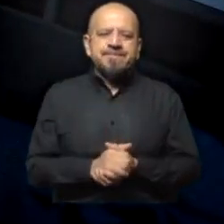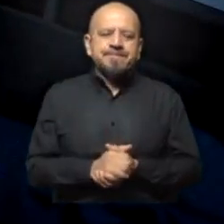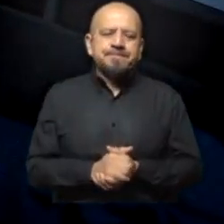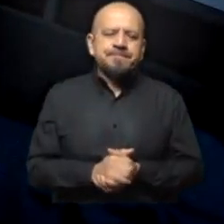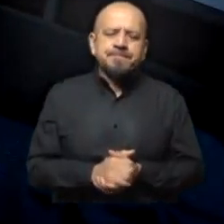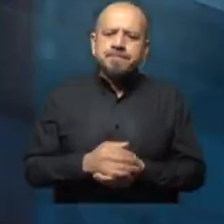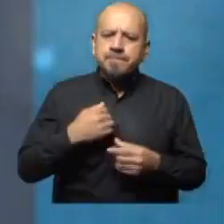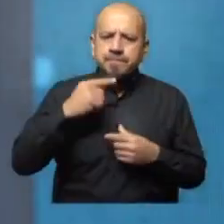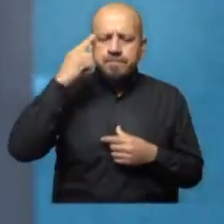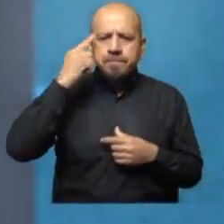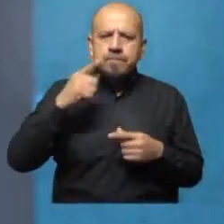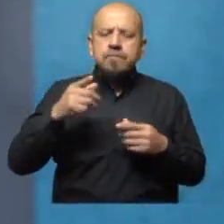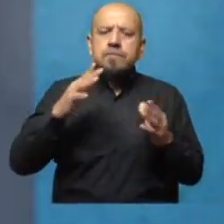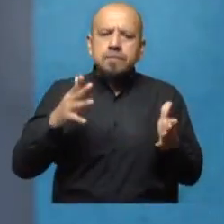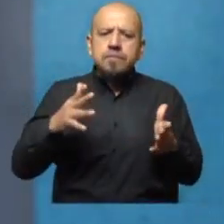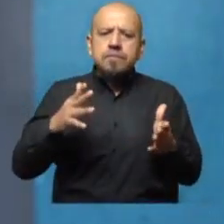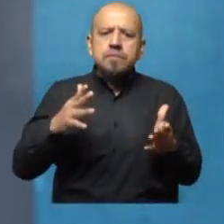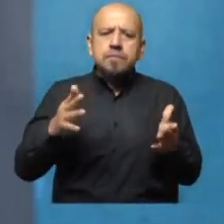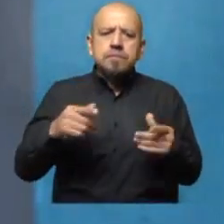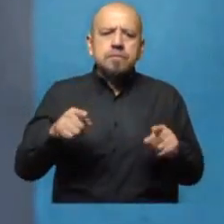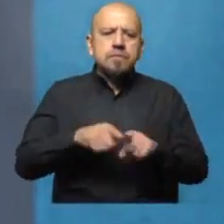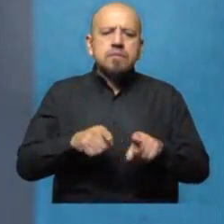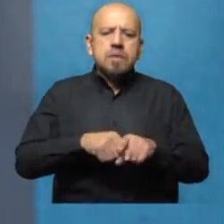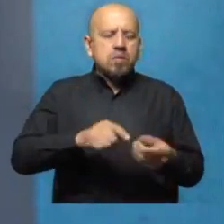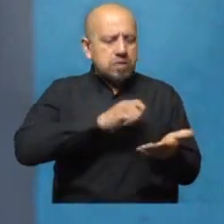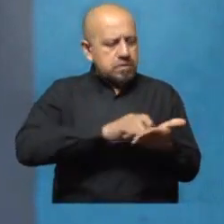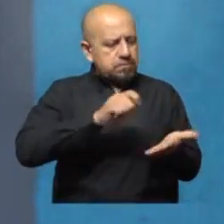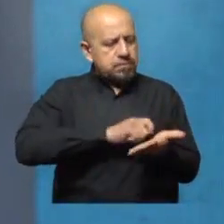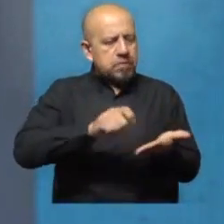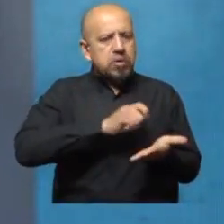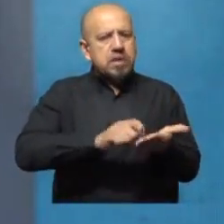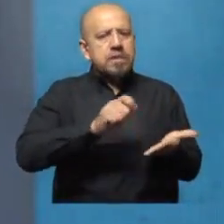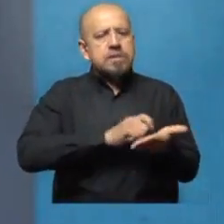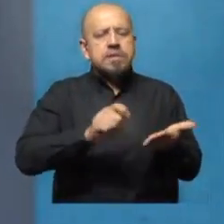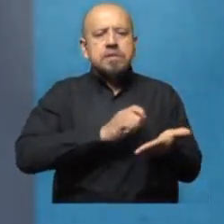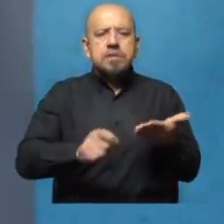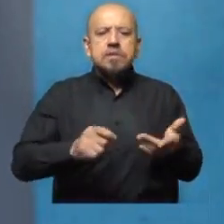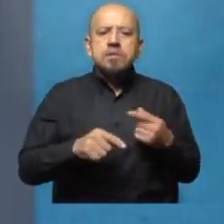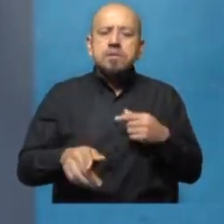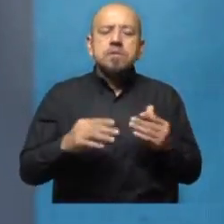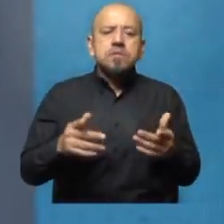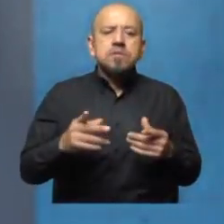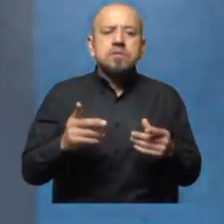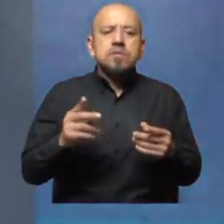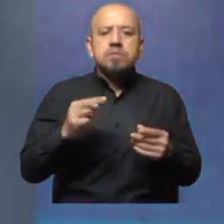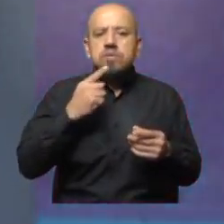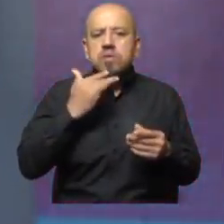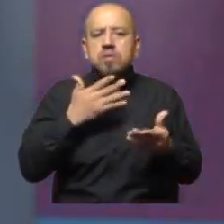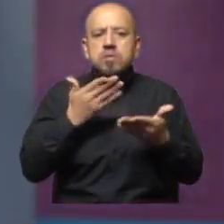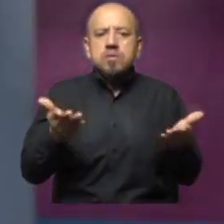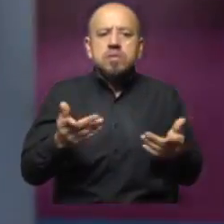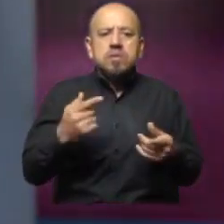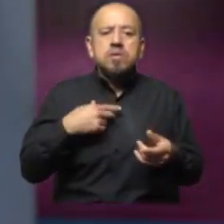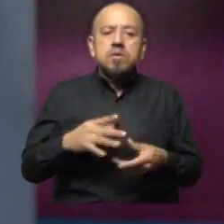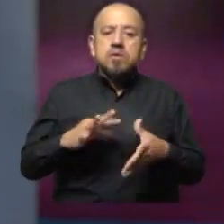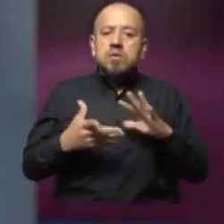por un lado uno puede racionalizar lo mismo que la composición es cómo conectar más con una parte consciente de una intención